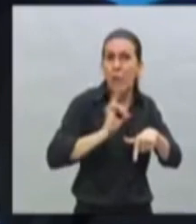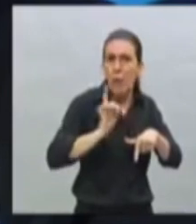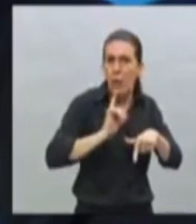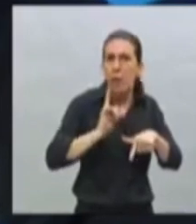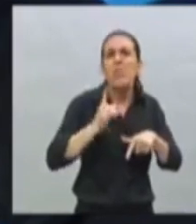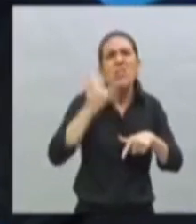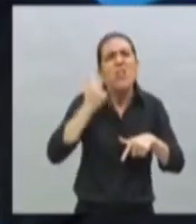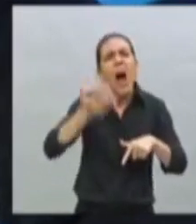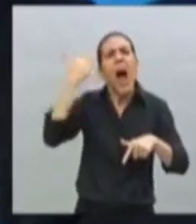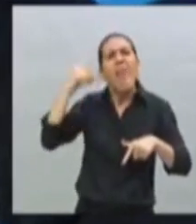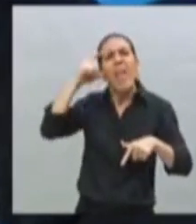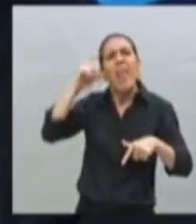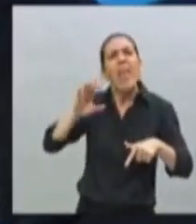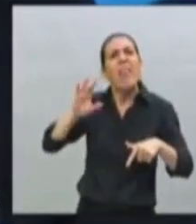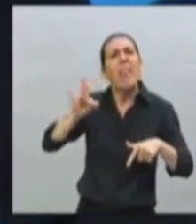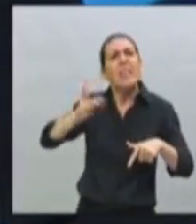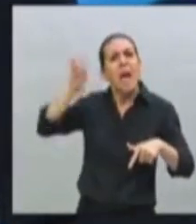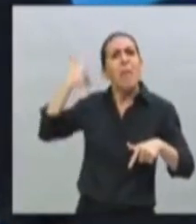el 10 de diciembre